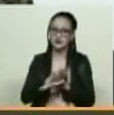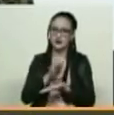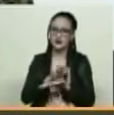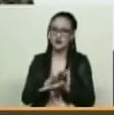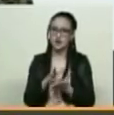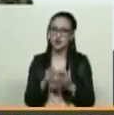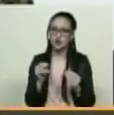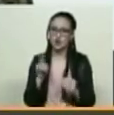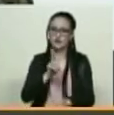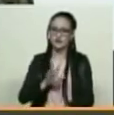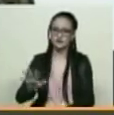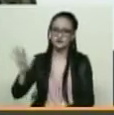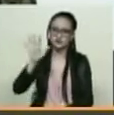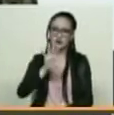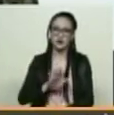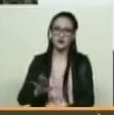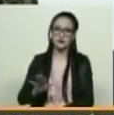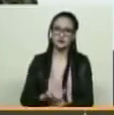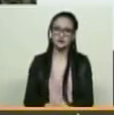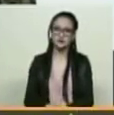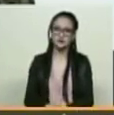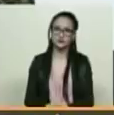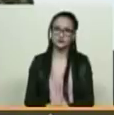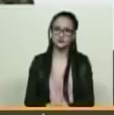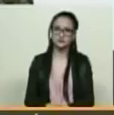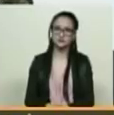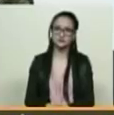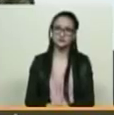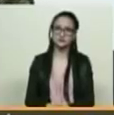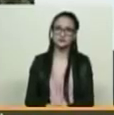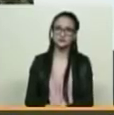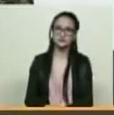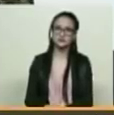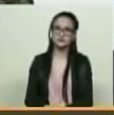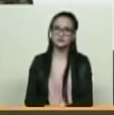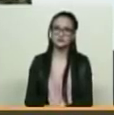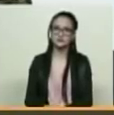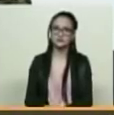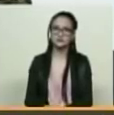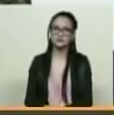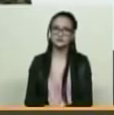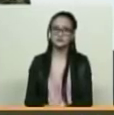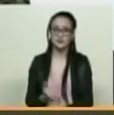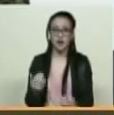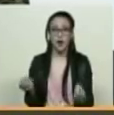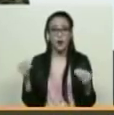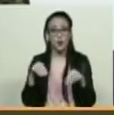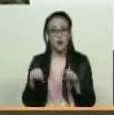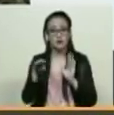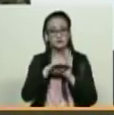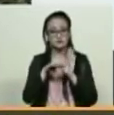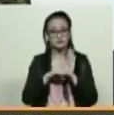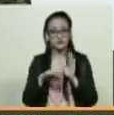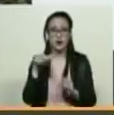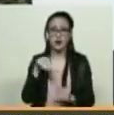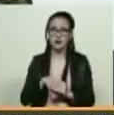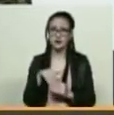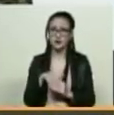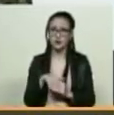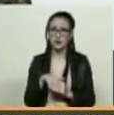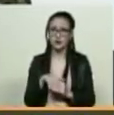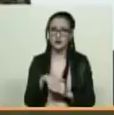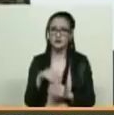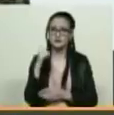las venezolanas y los venezolanos. Este acuerdo de garantías electorales se